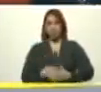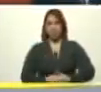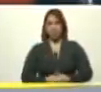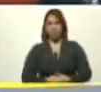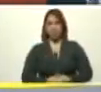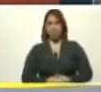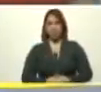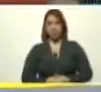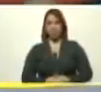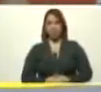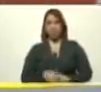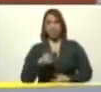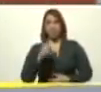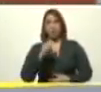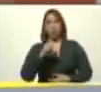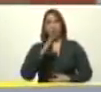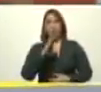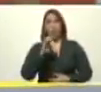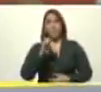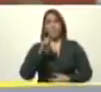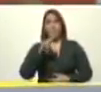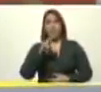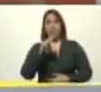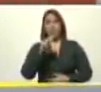esa obertura 1812